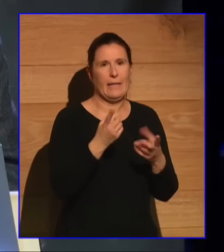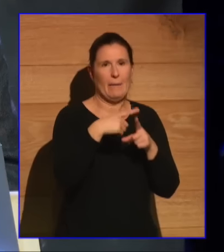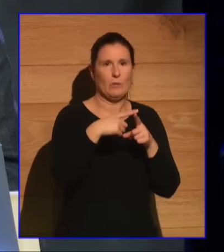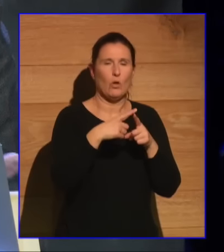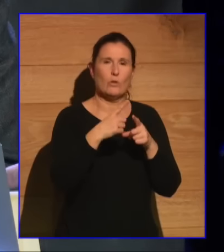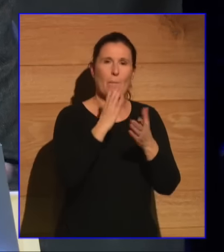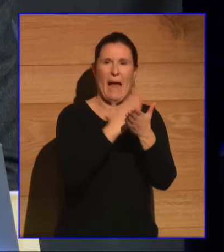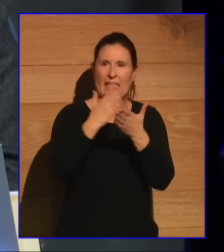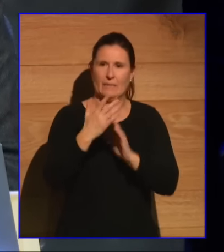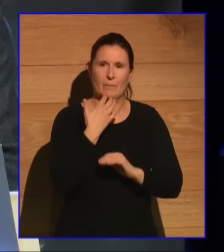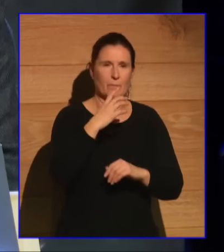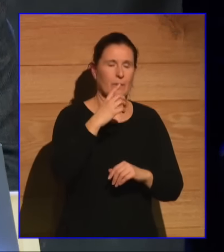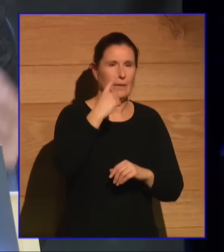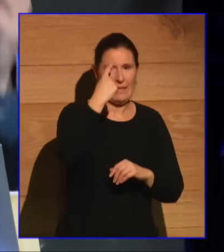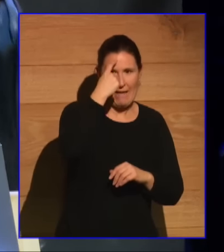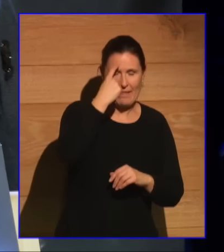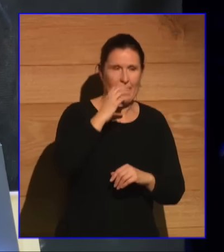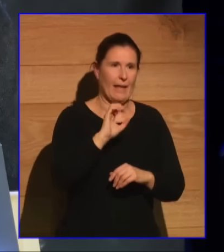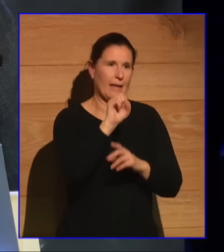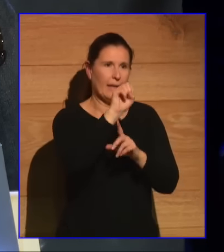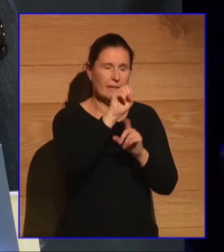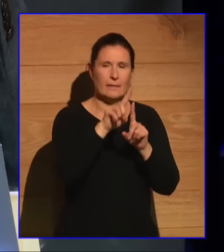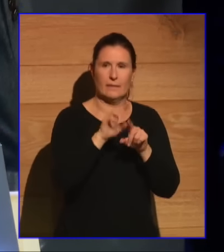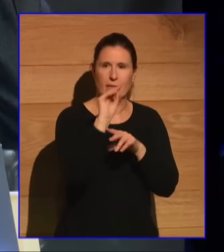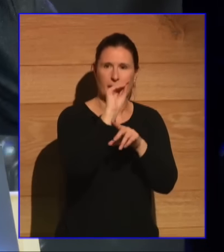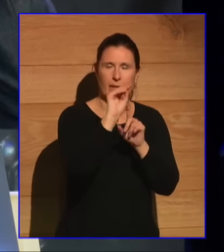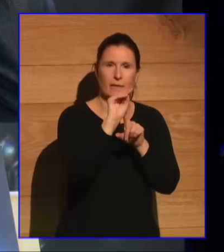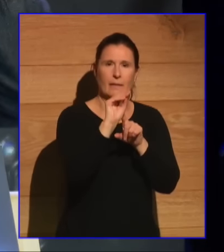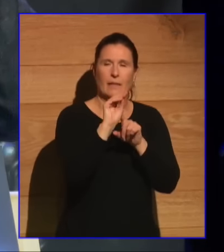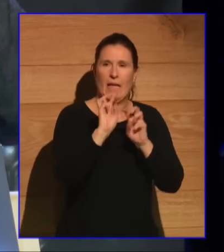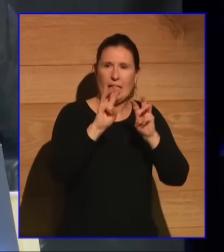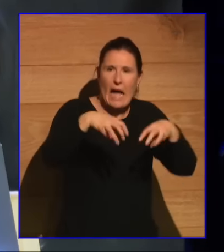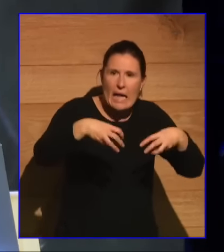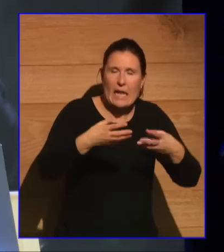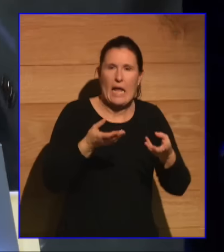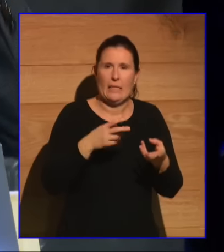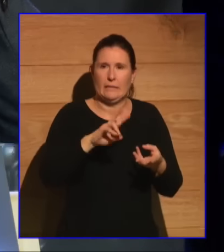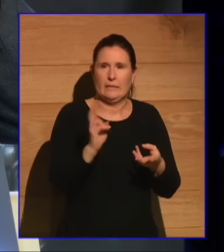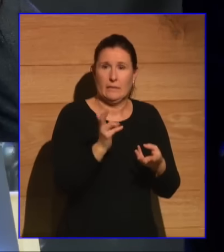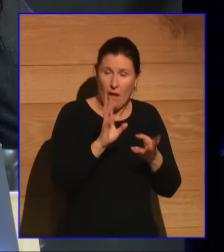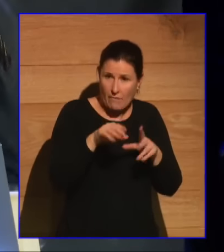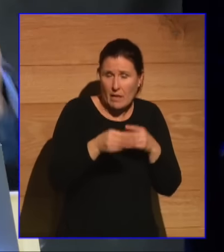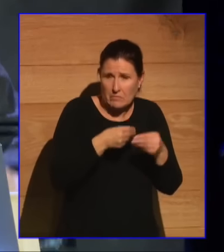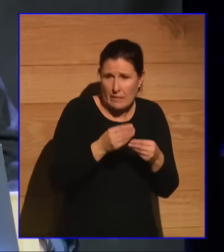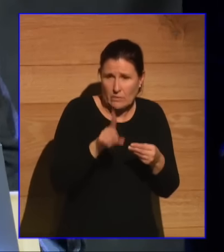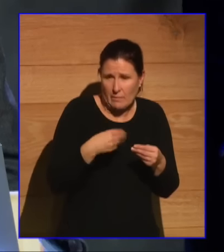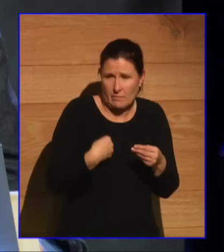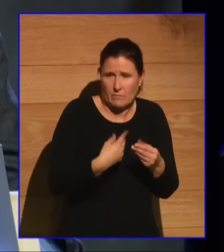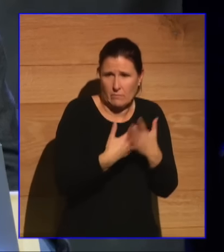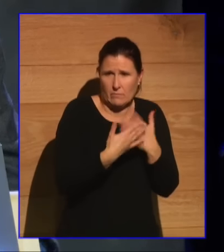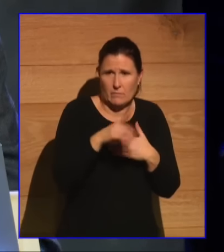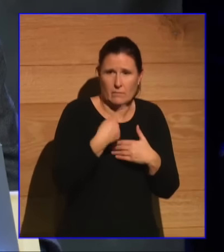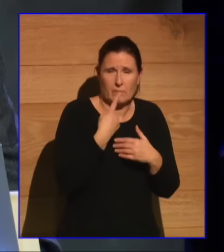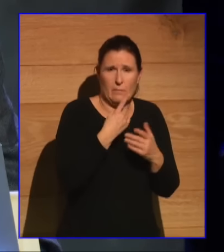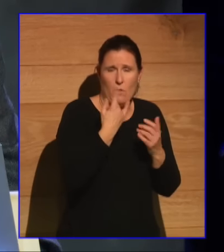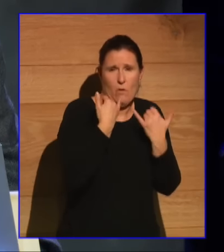cabezas, las garras, etcétera. Y efectivamente así es como se hizo finalmente con animatronics de Stan Winston, como